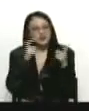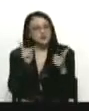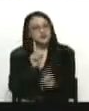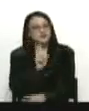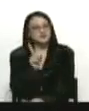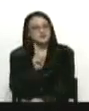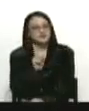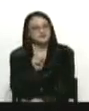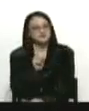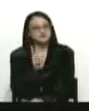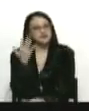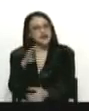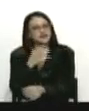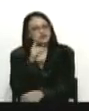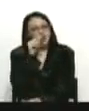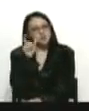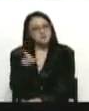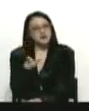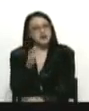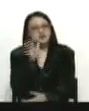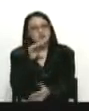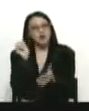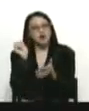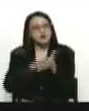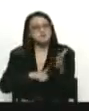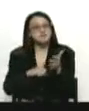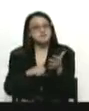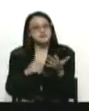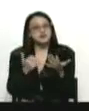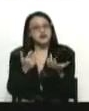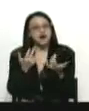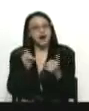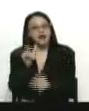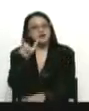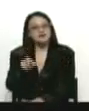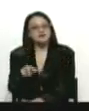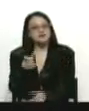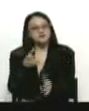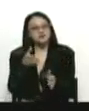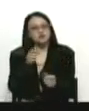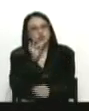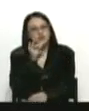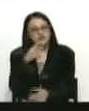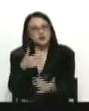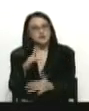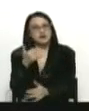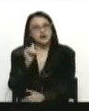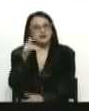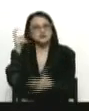canción de Pablo Milanés, creo que es, no ha habido ausencia, ha habido presencia. Y